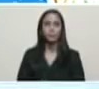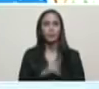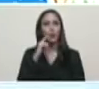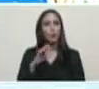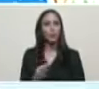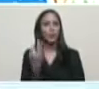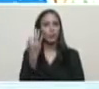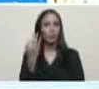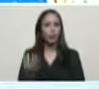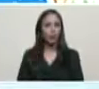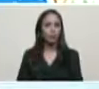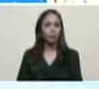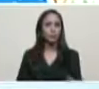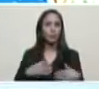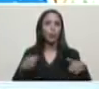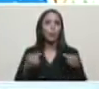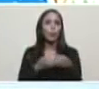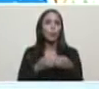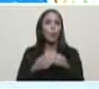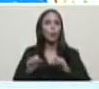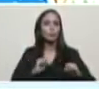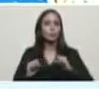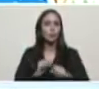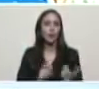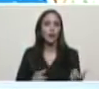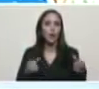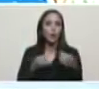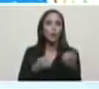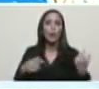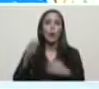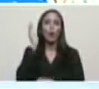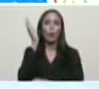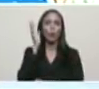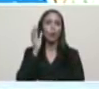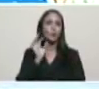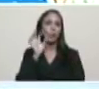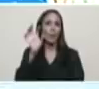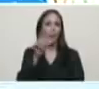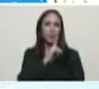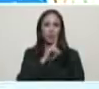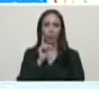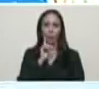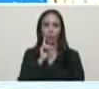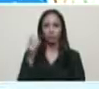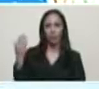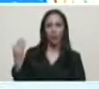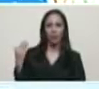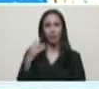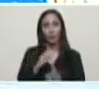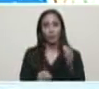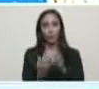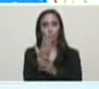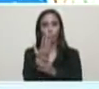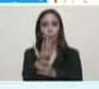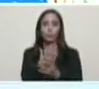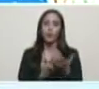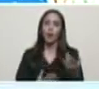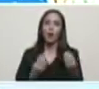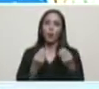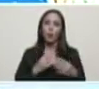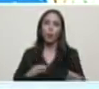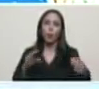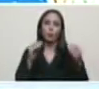fundamos un movimiento social llamado congreso de la patria y logramos IL banar